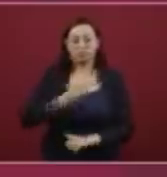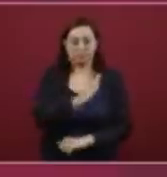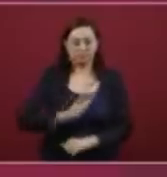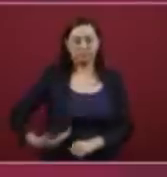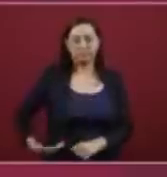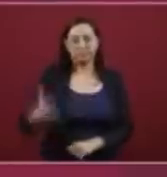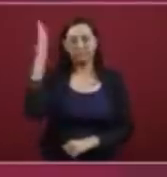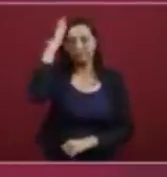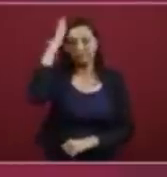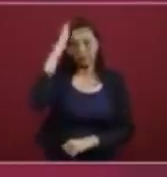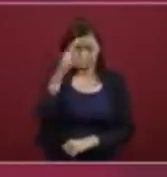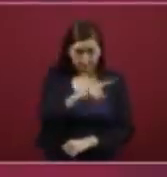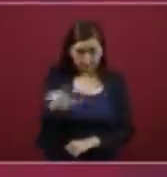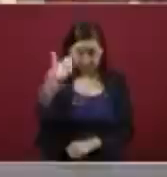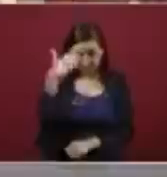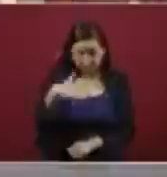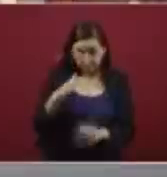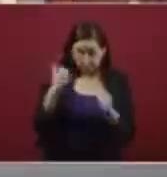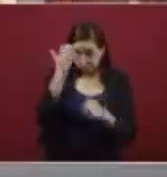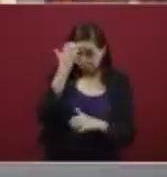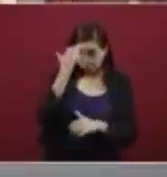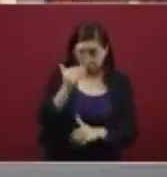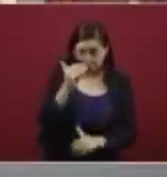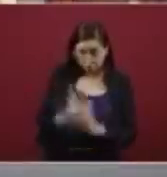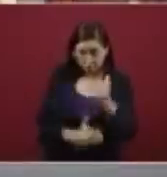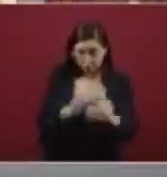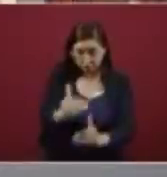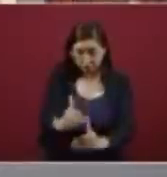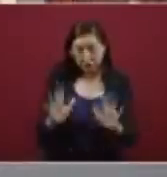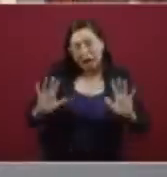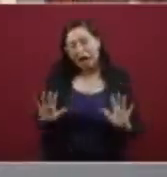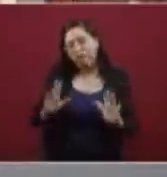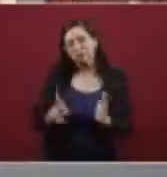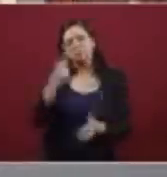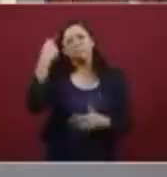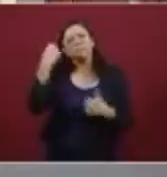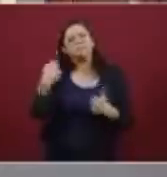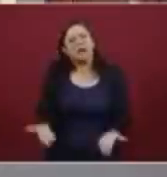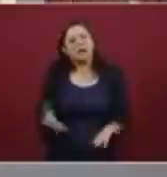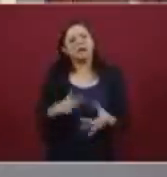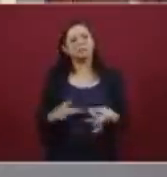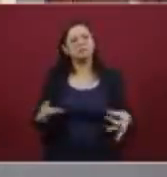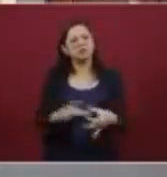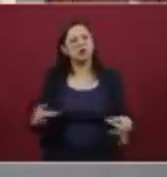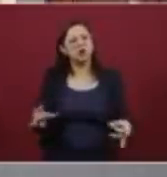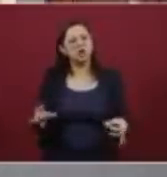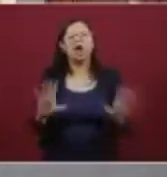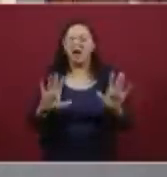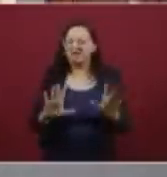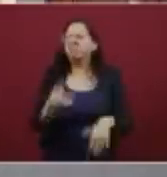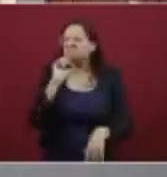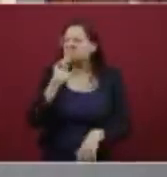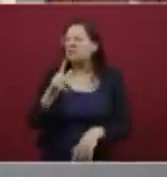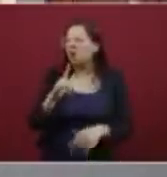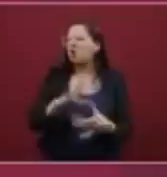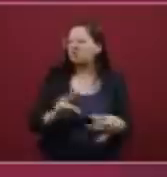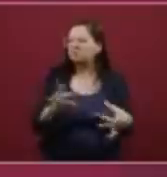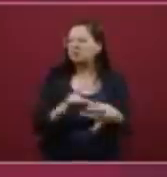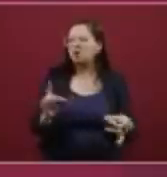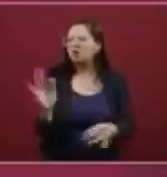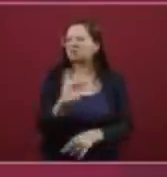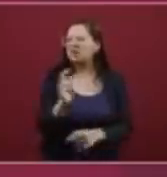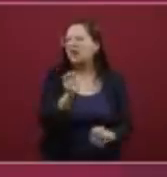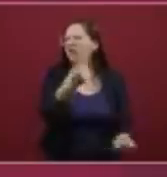o ya lo saben, entonces ya no lo explico, pero no está de más porque a lo mejor alguien no lo sabe y